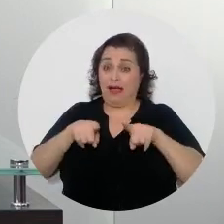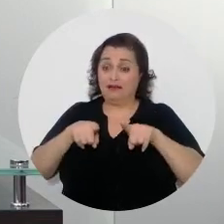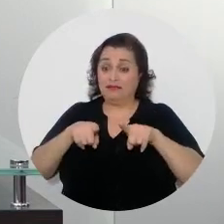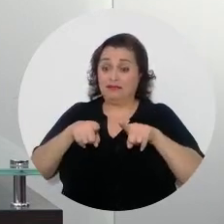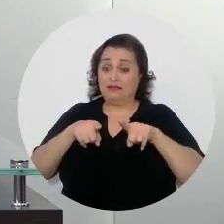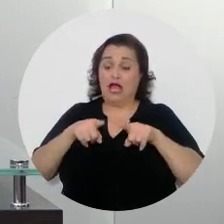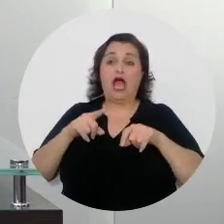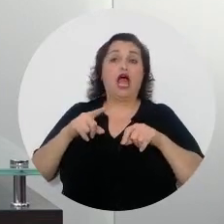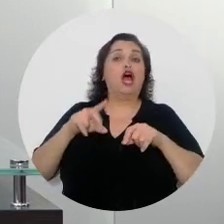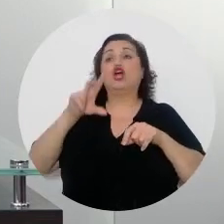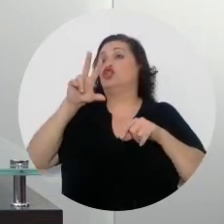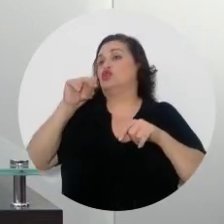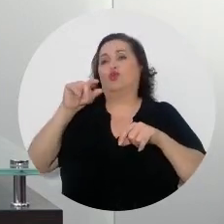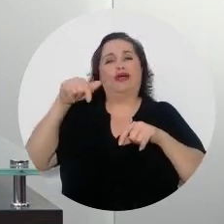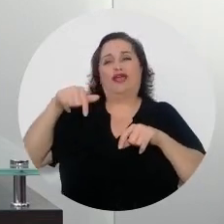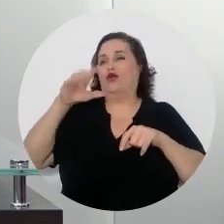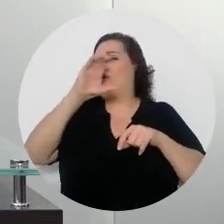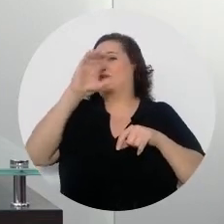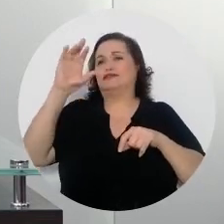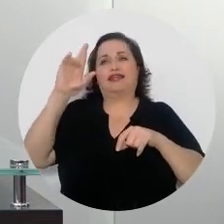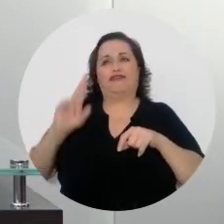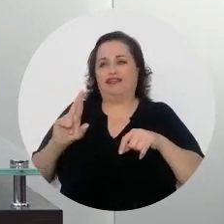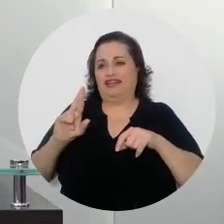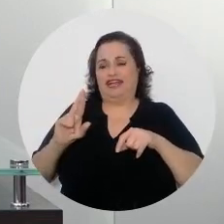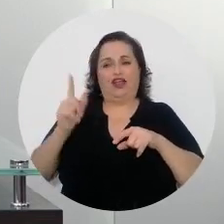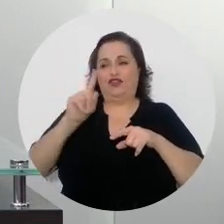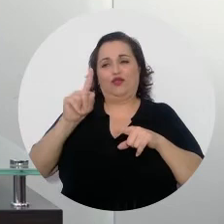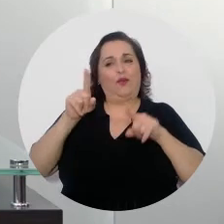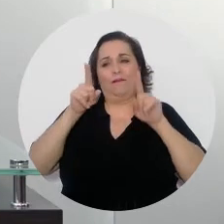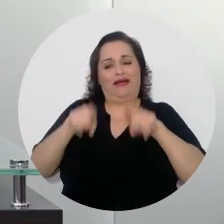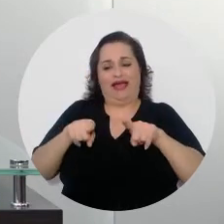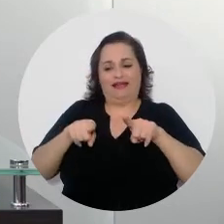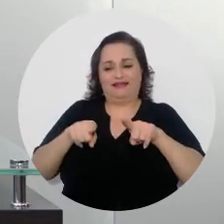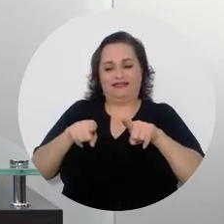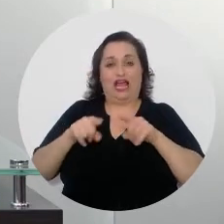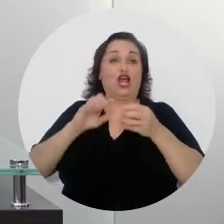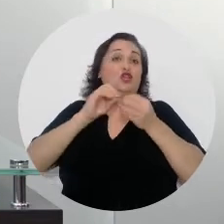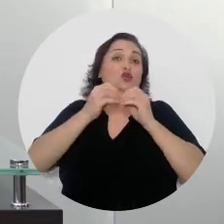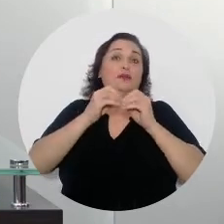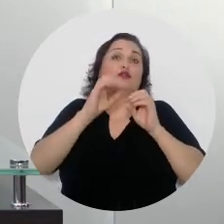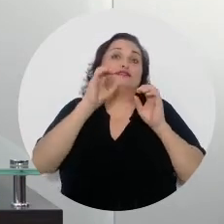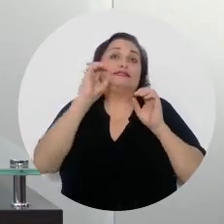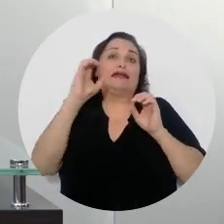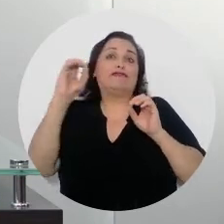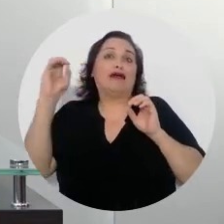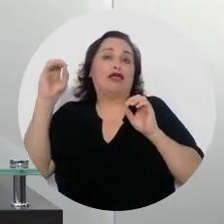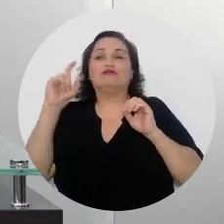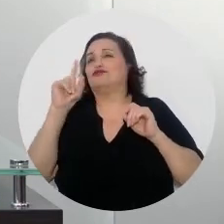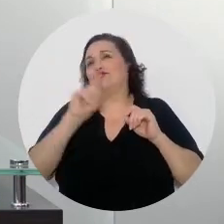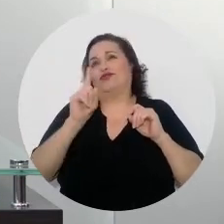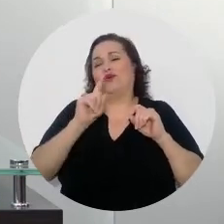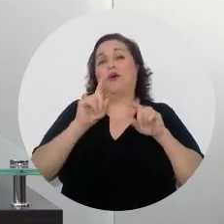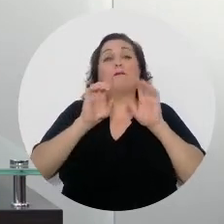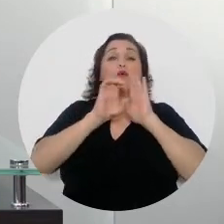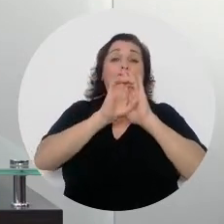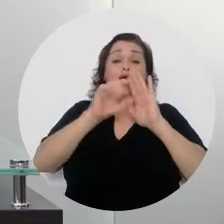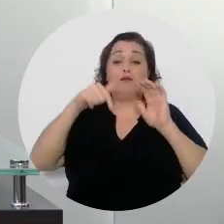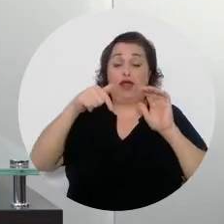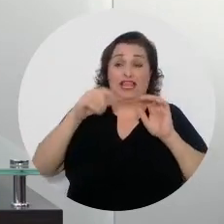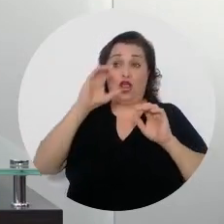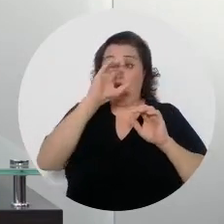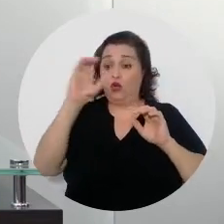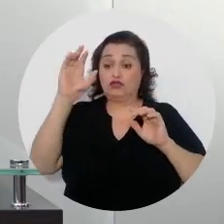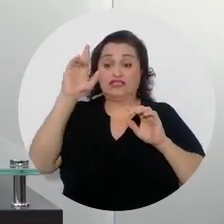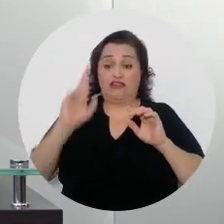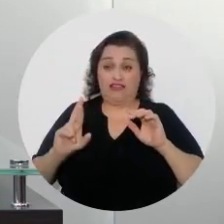esto no ocurre en Costa Rica y no ocurre normalmente en una elección porque por supuesto no vienen a ser números cerrados y por